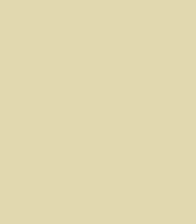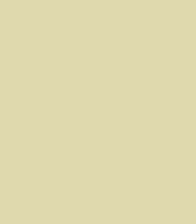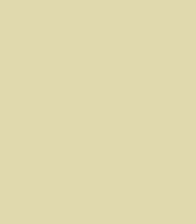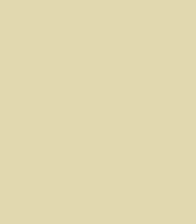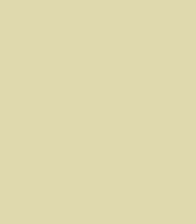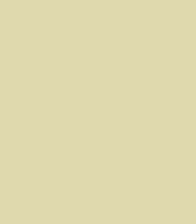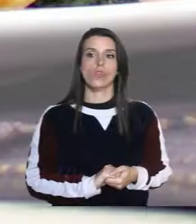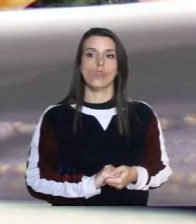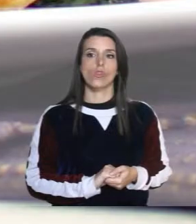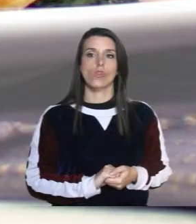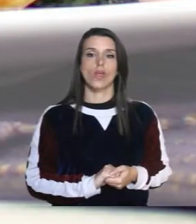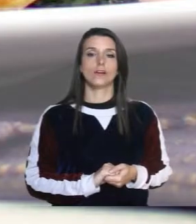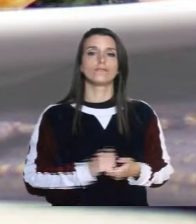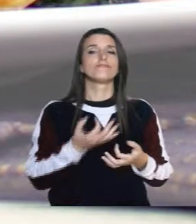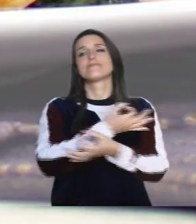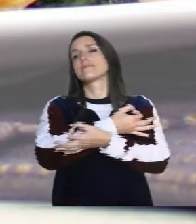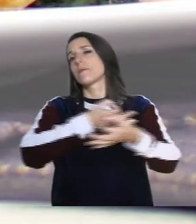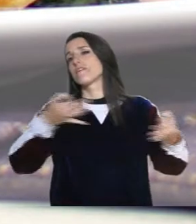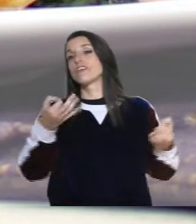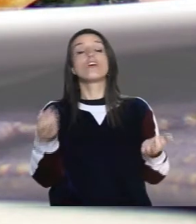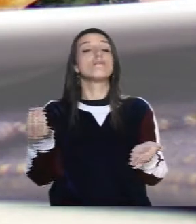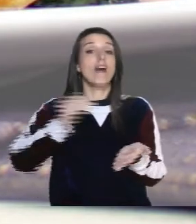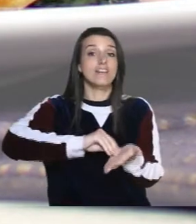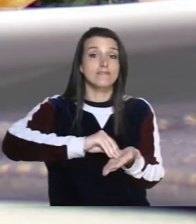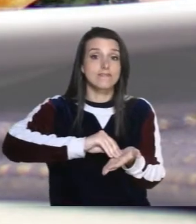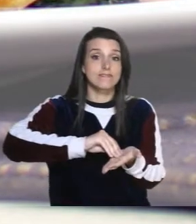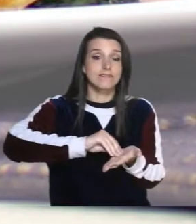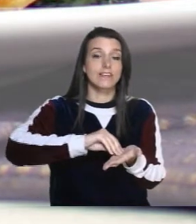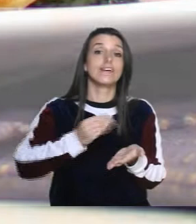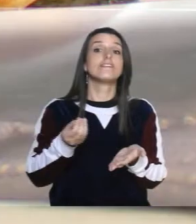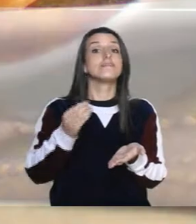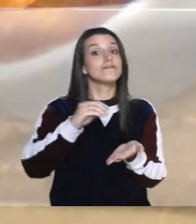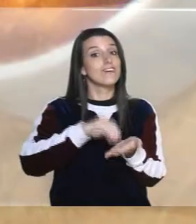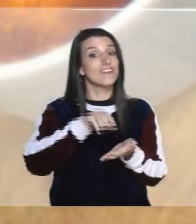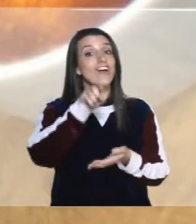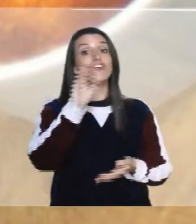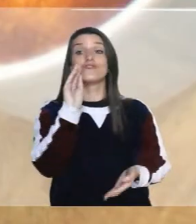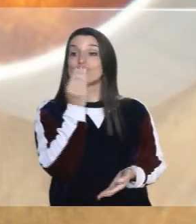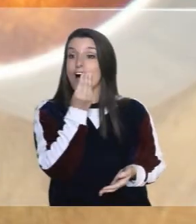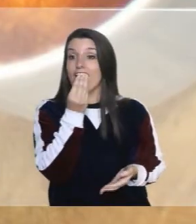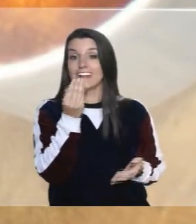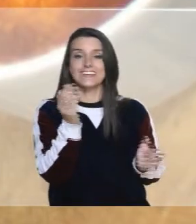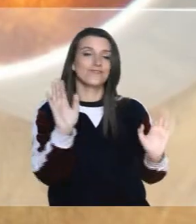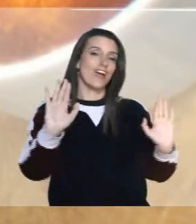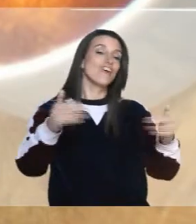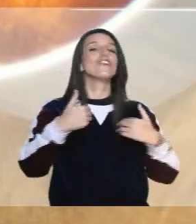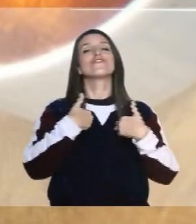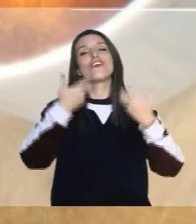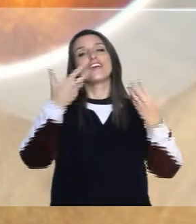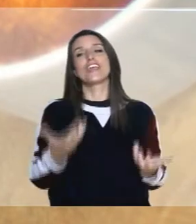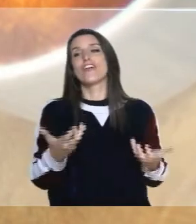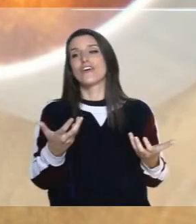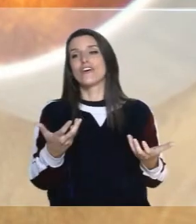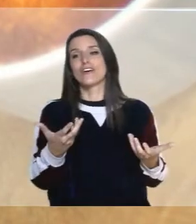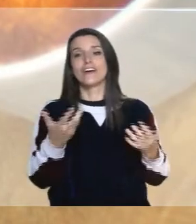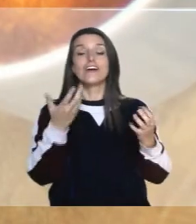queso parmesano. Una maravilla. Y además, para vos, Suárez. Para vos, Suárez, no. Para mí, yo le quiero mandar un beso.